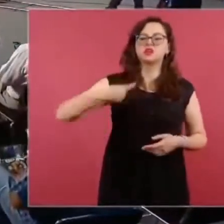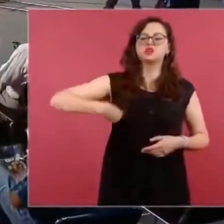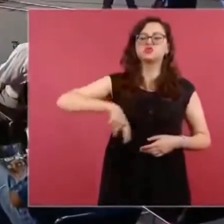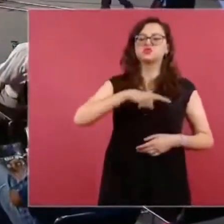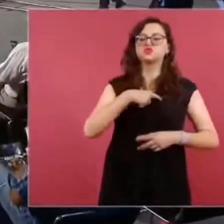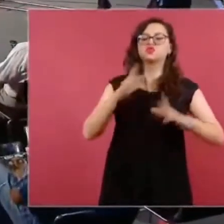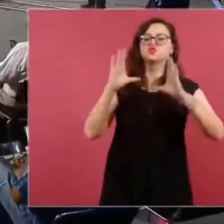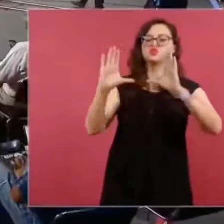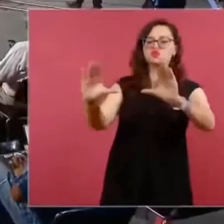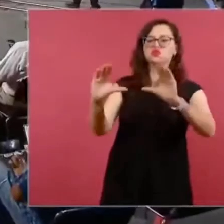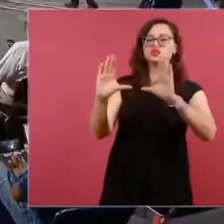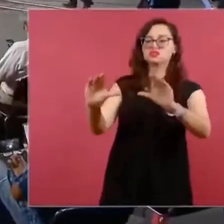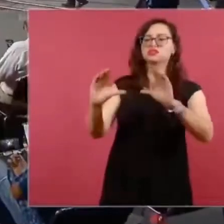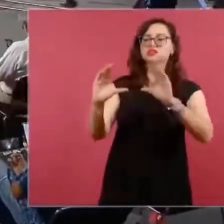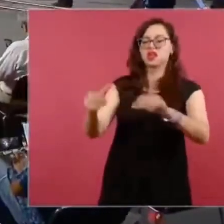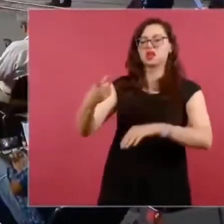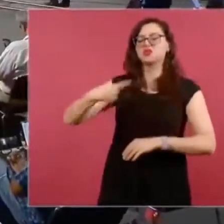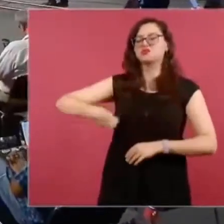en el Comando Norte.